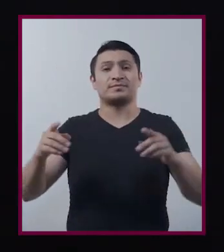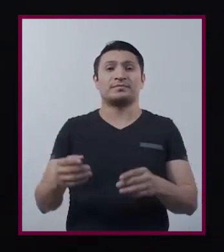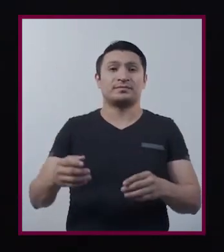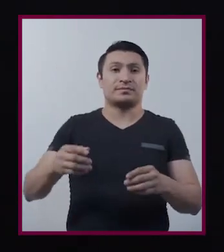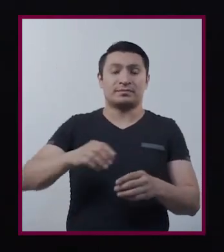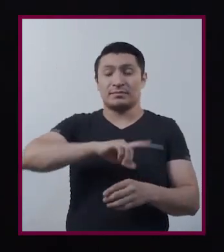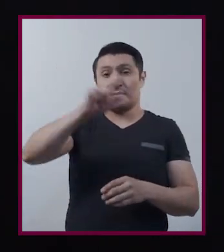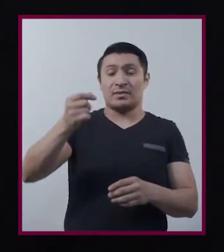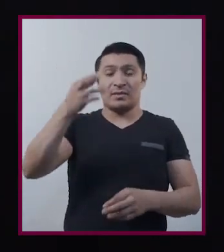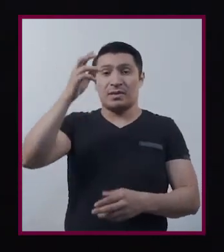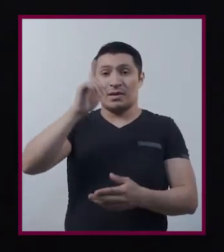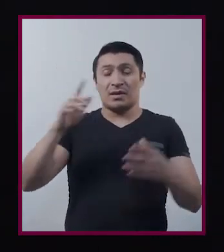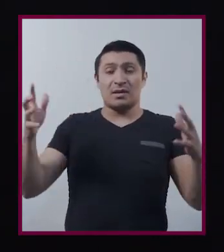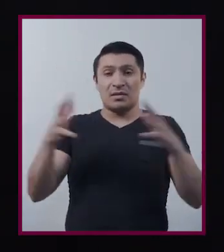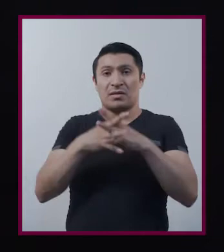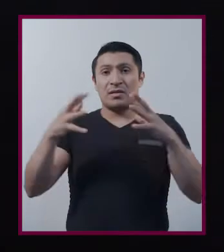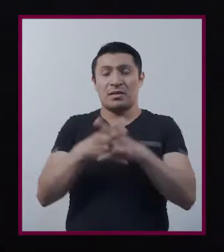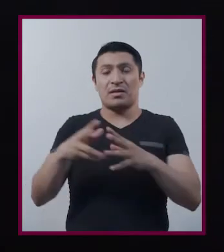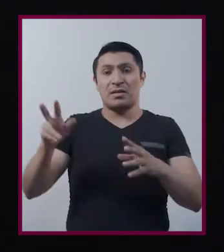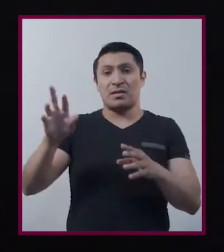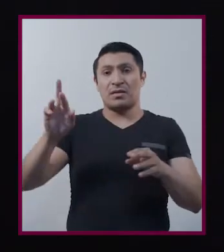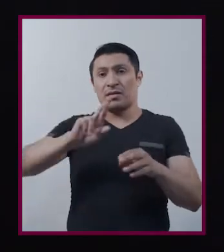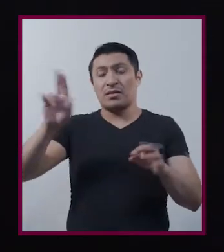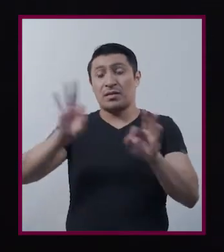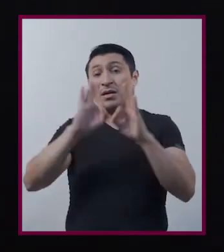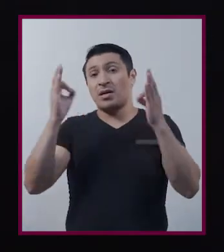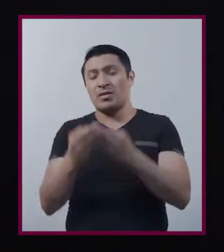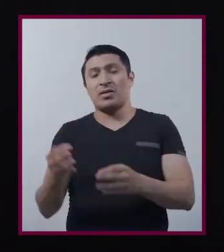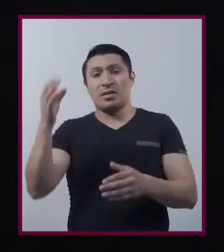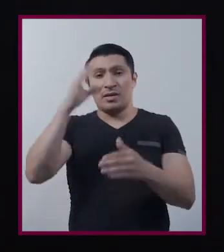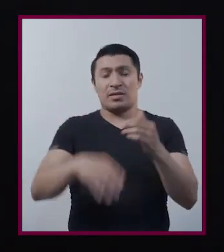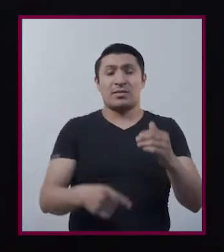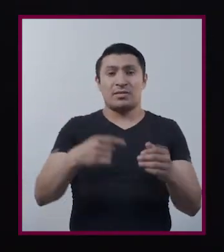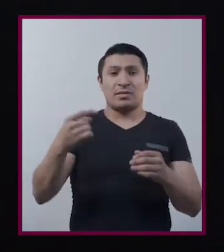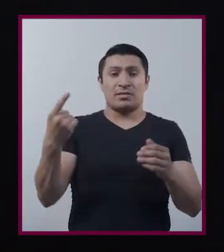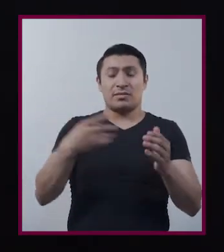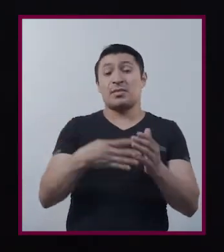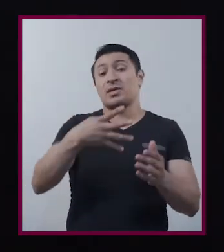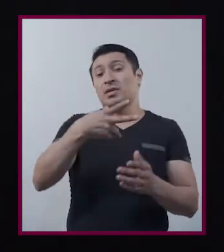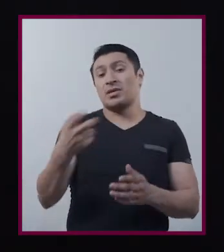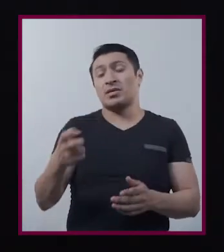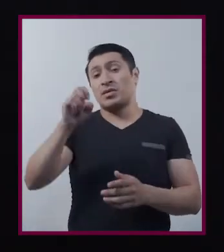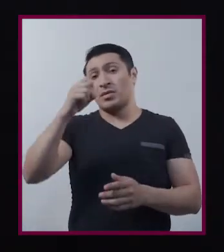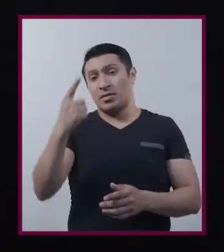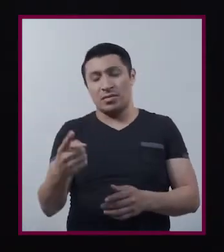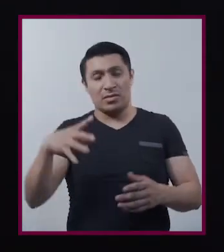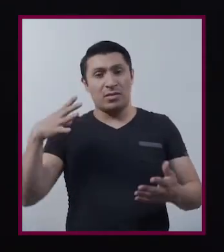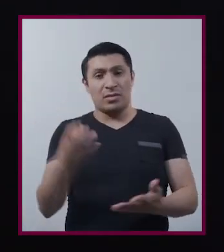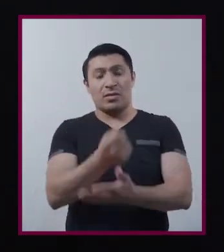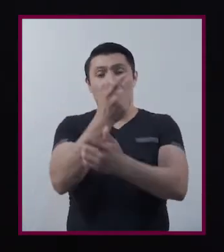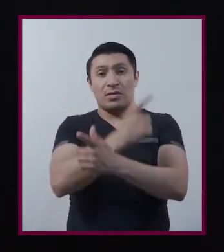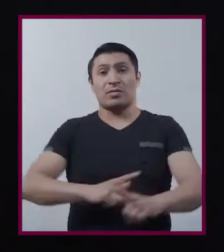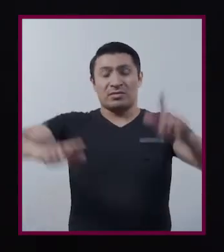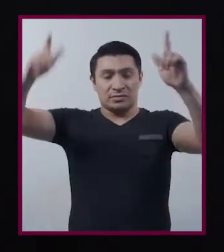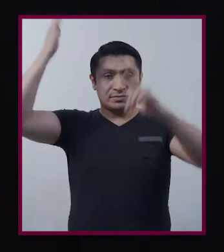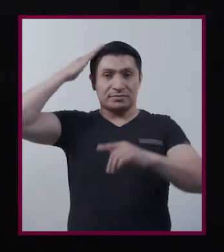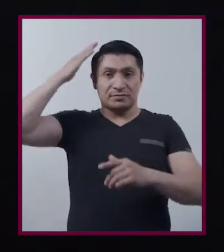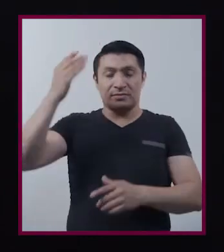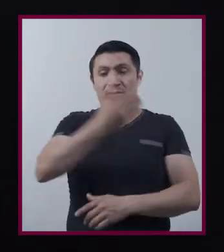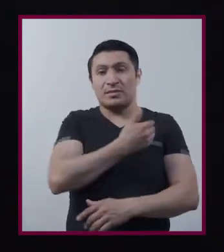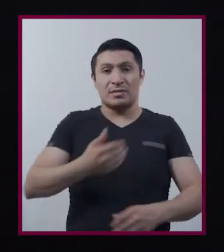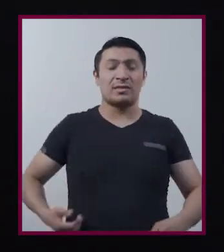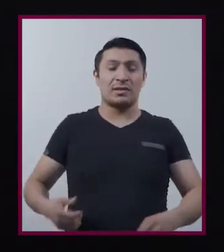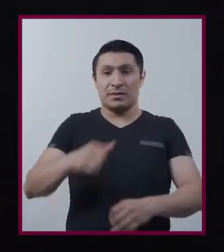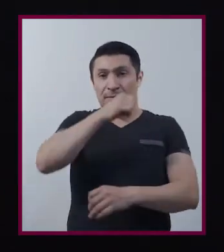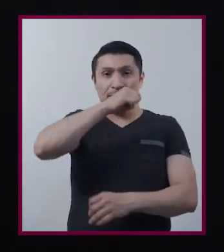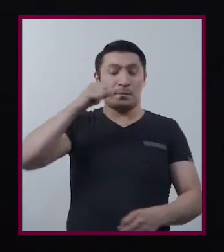que desembocaron en la llamada Guerra de Reforma, que concluyó en los primeros días de 1861. Con el triunfo de los